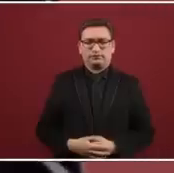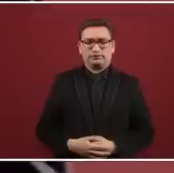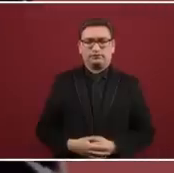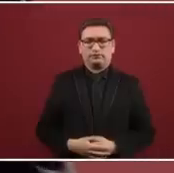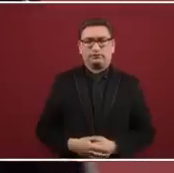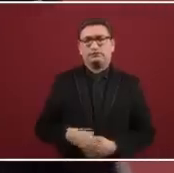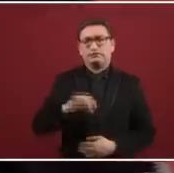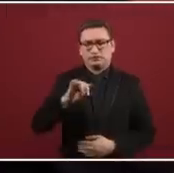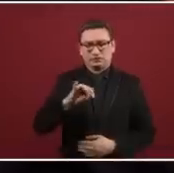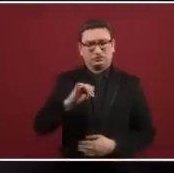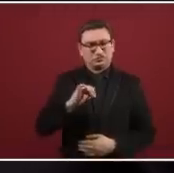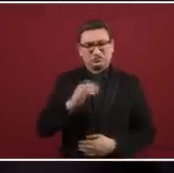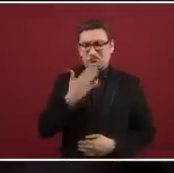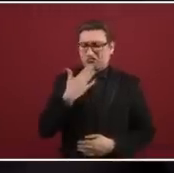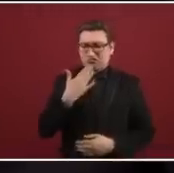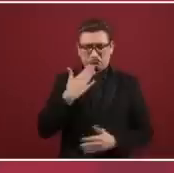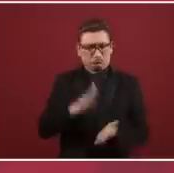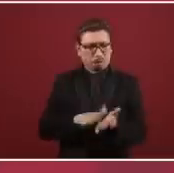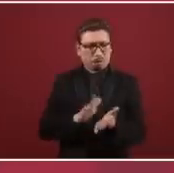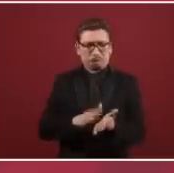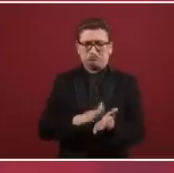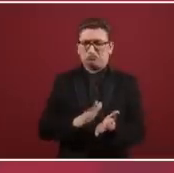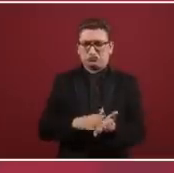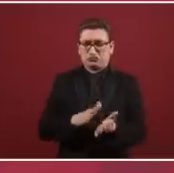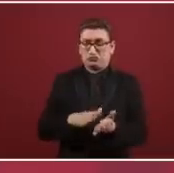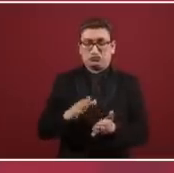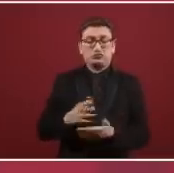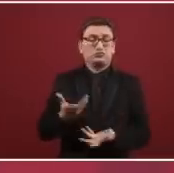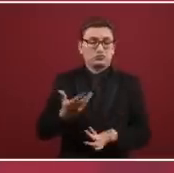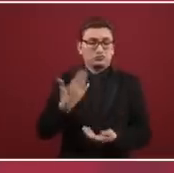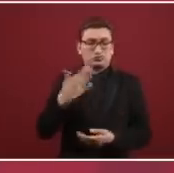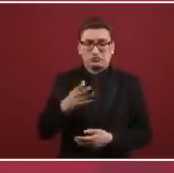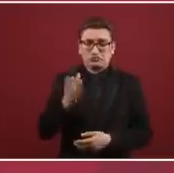pues celebro que se haya aprobado lo de la